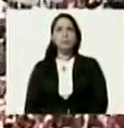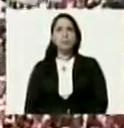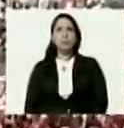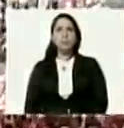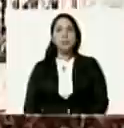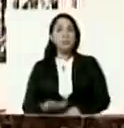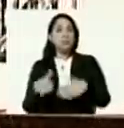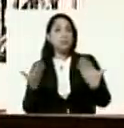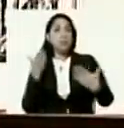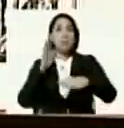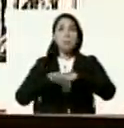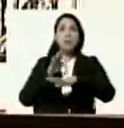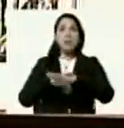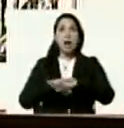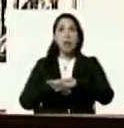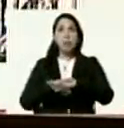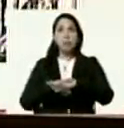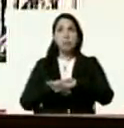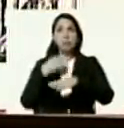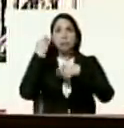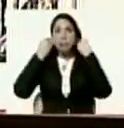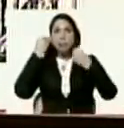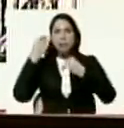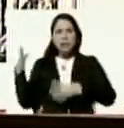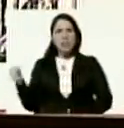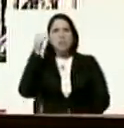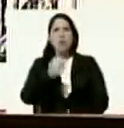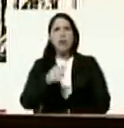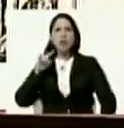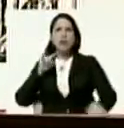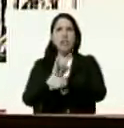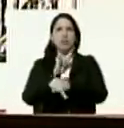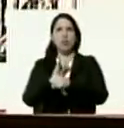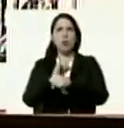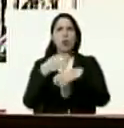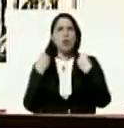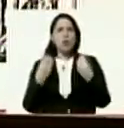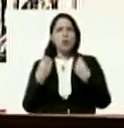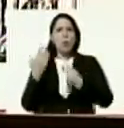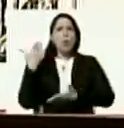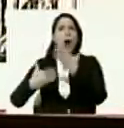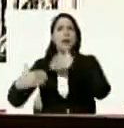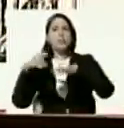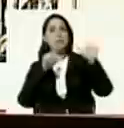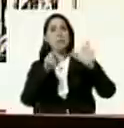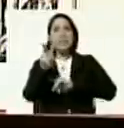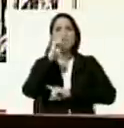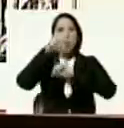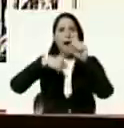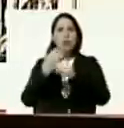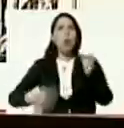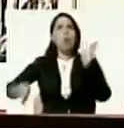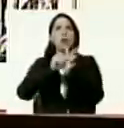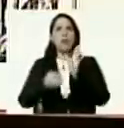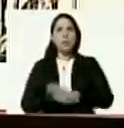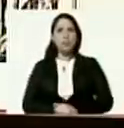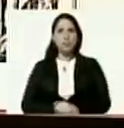¿Qué hubiera pasado si se hubiera impuesto la traición como hace 62 años otra vez?